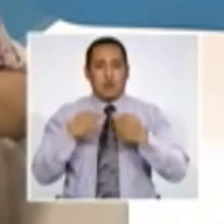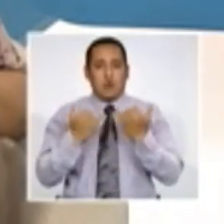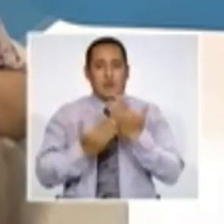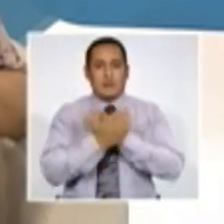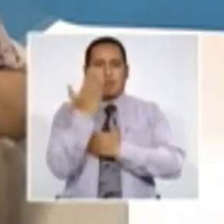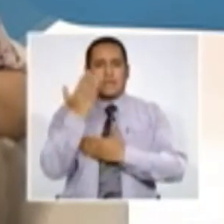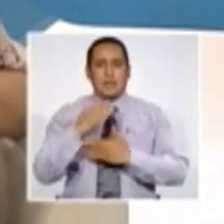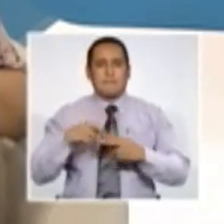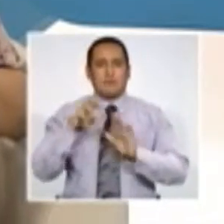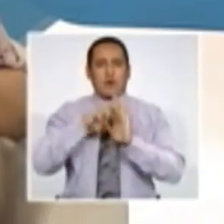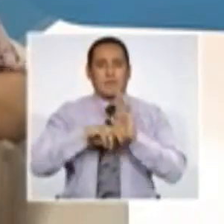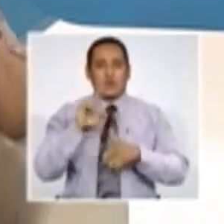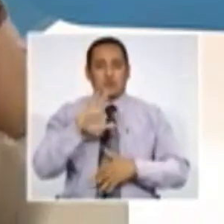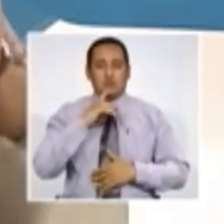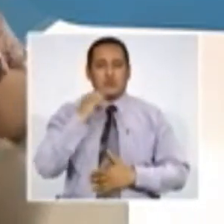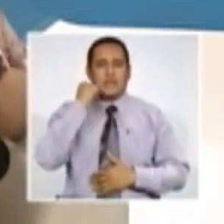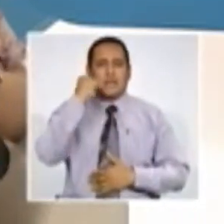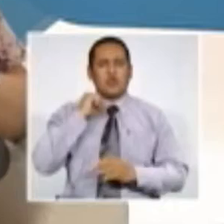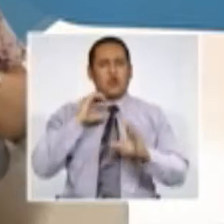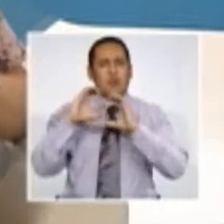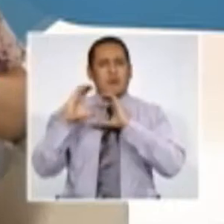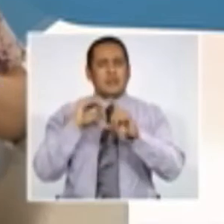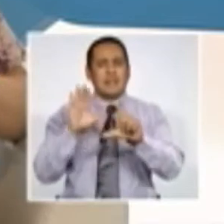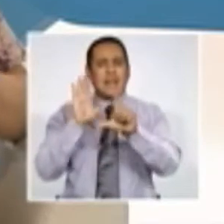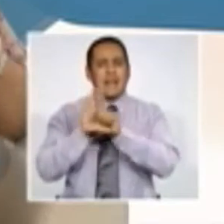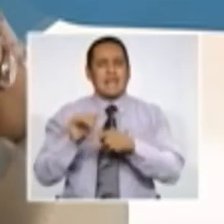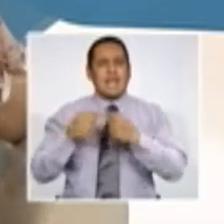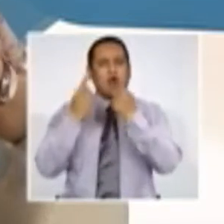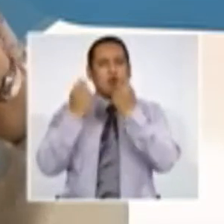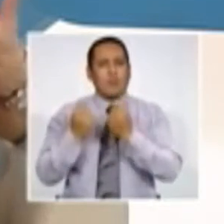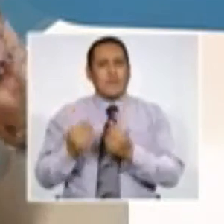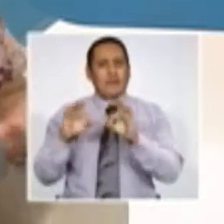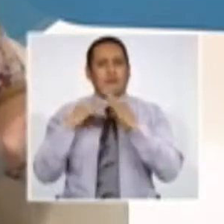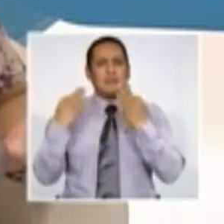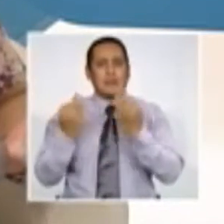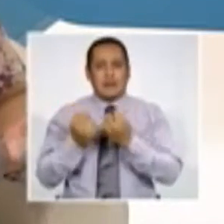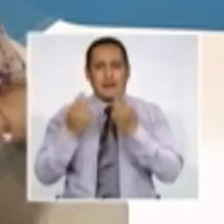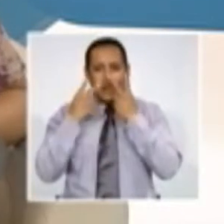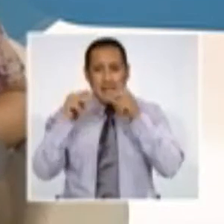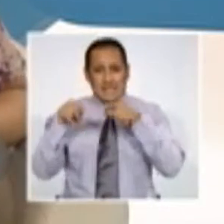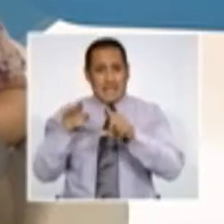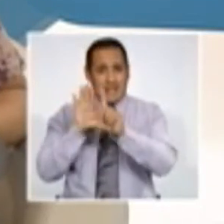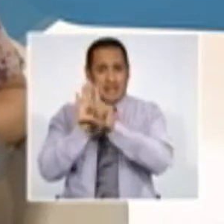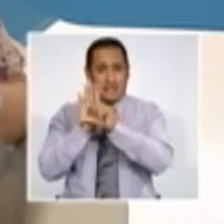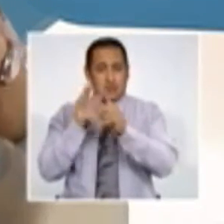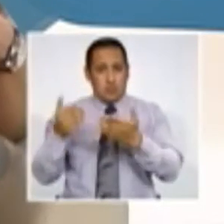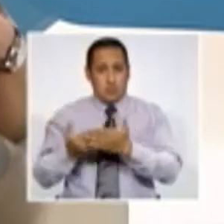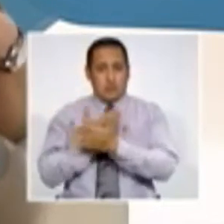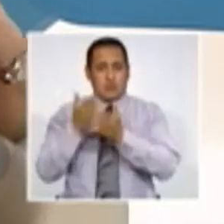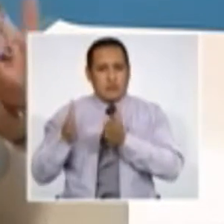Estamos ya de regreso esta mañana en Tus Derechos conversando acerca de la Ley de la Economía Familiar, que de hecho está